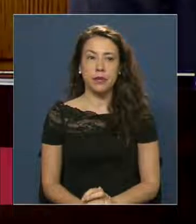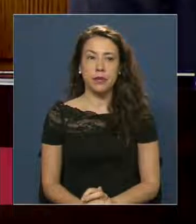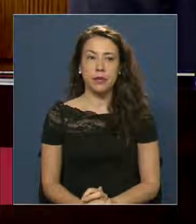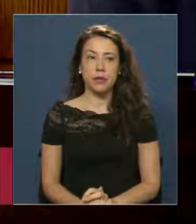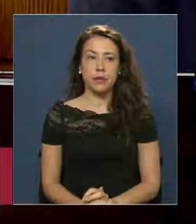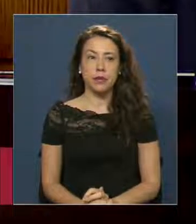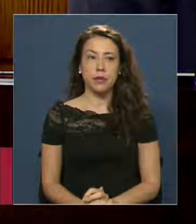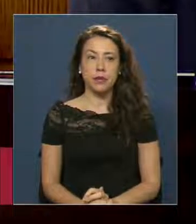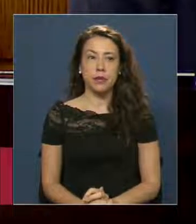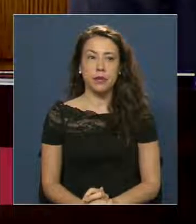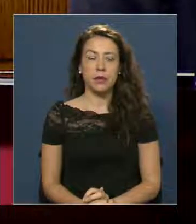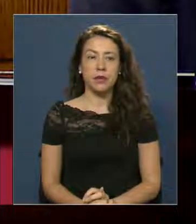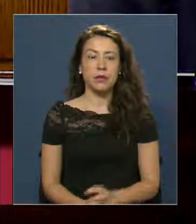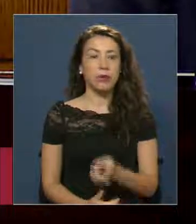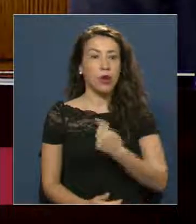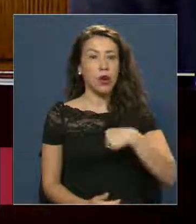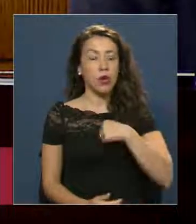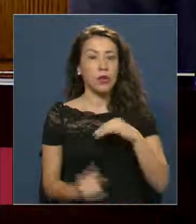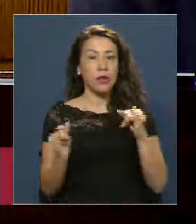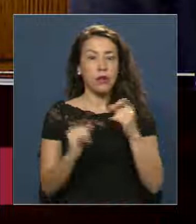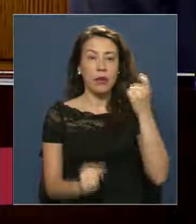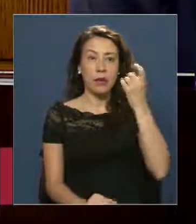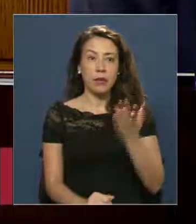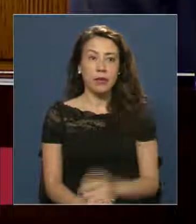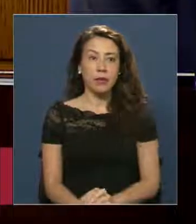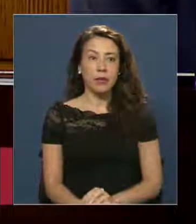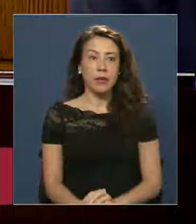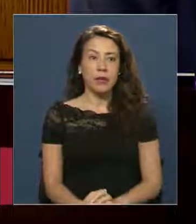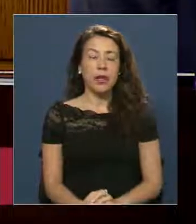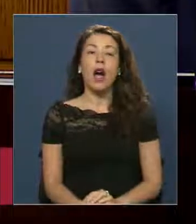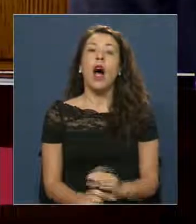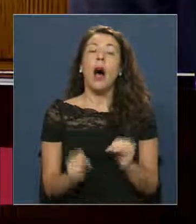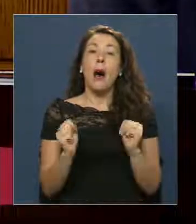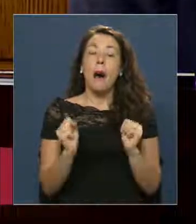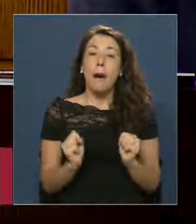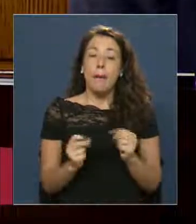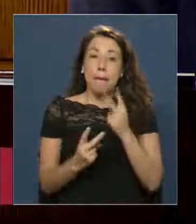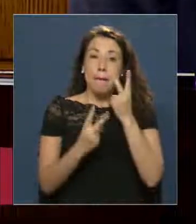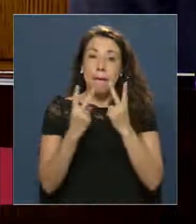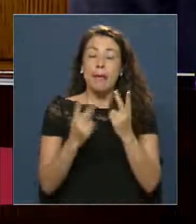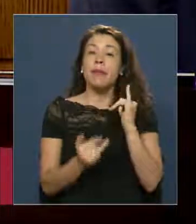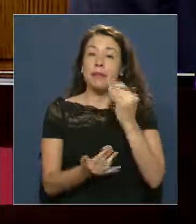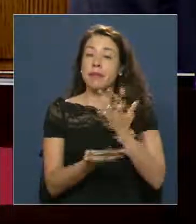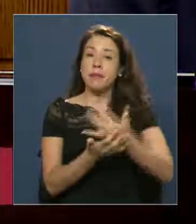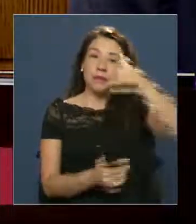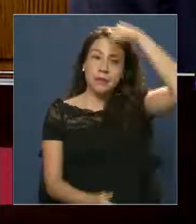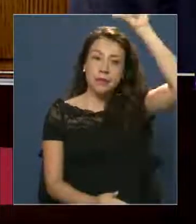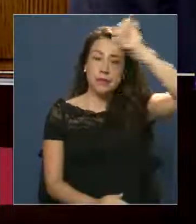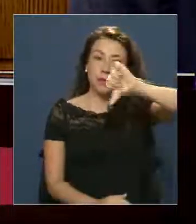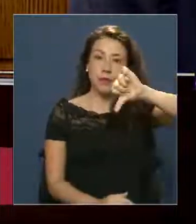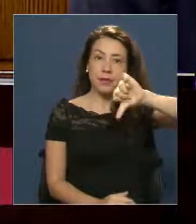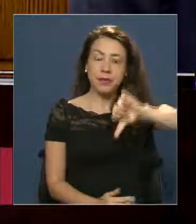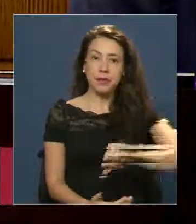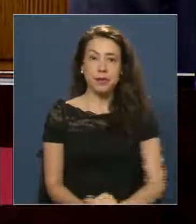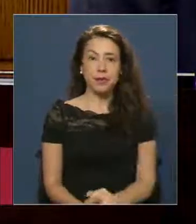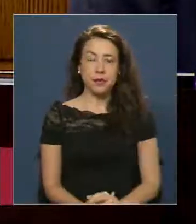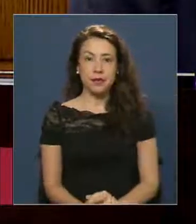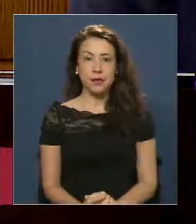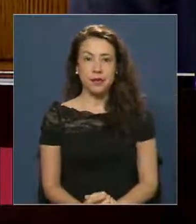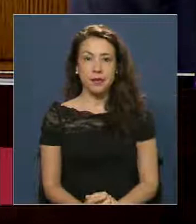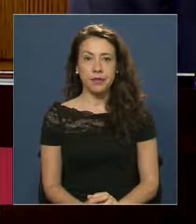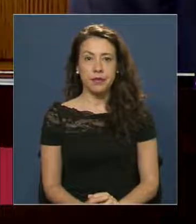Y hoy día, a través de nuestra propia doctrina, es posible ver que esa tiene sanción. De eso se trata, precisamente,